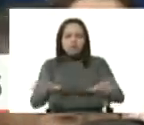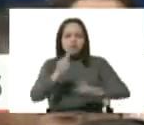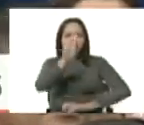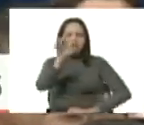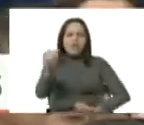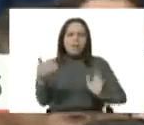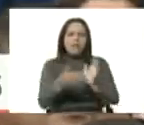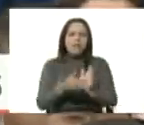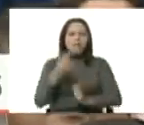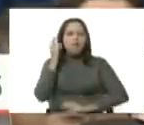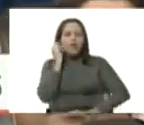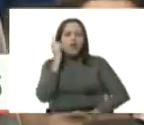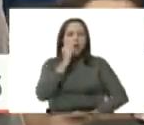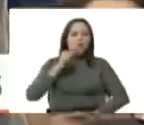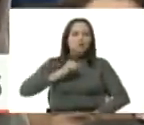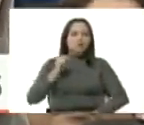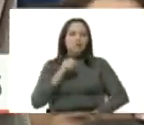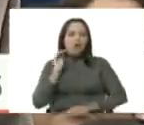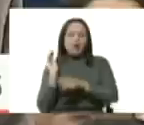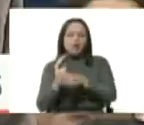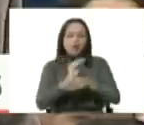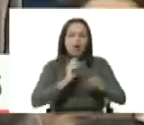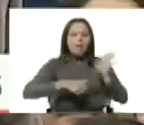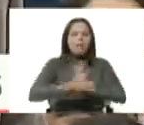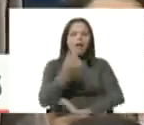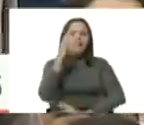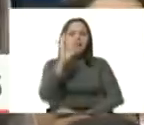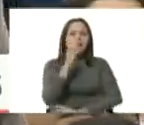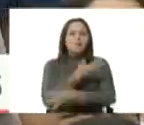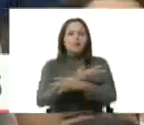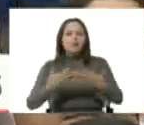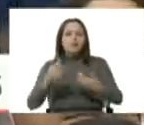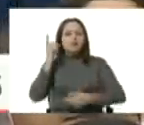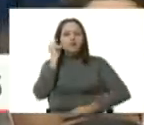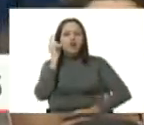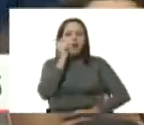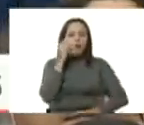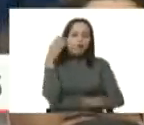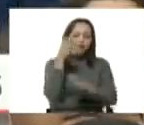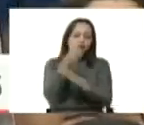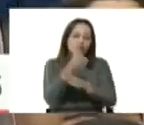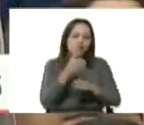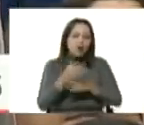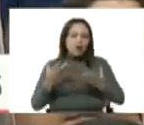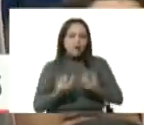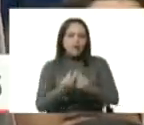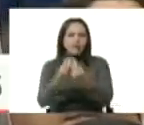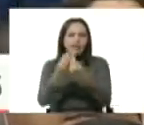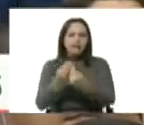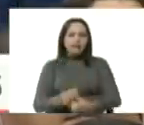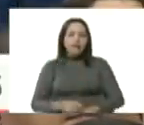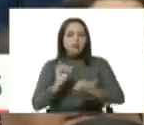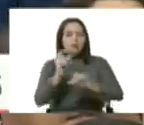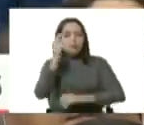el resguardo de los más de 3 millones de hombres y mujeres que fueron a acompañarnos